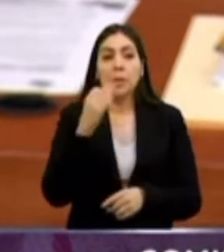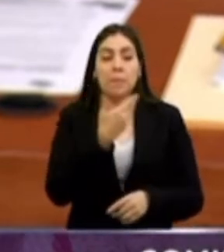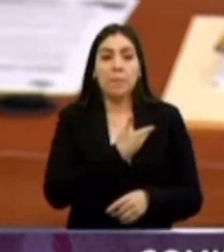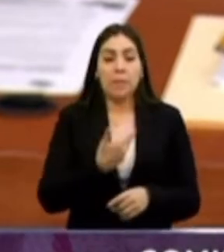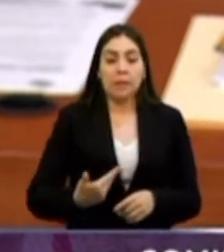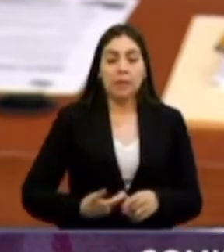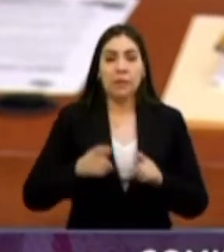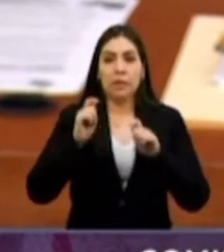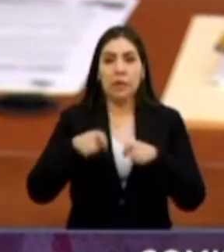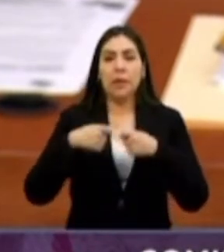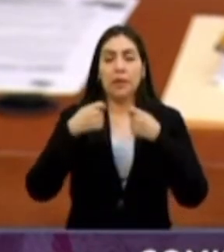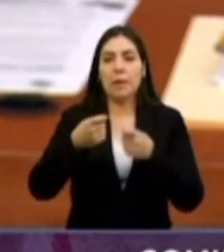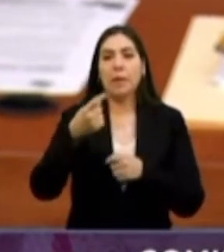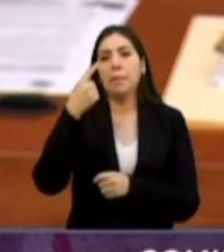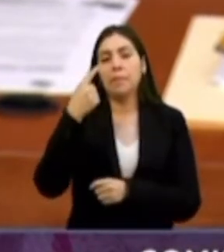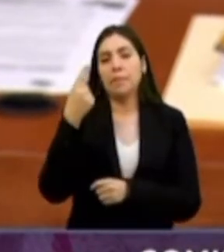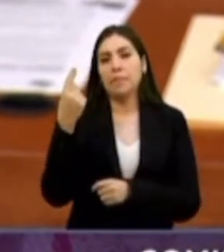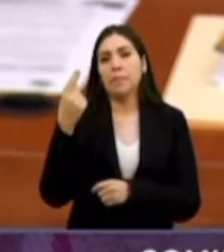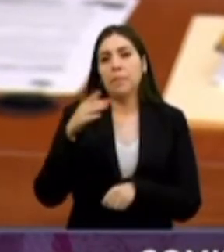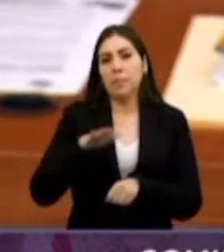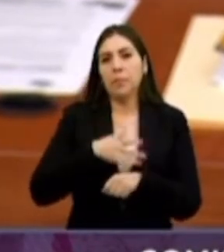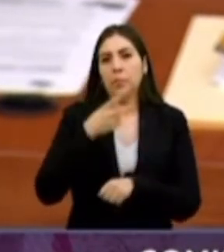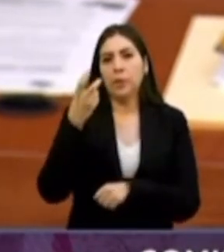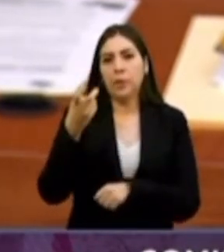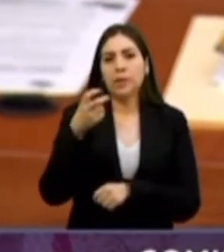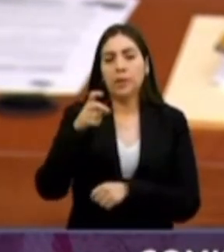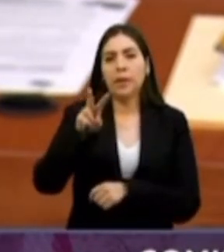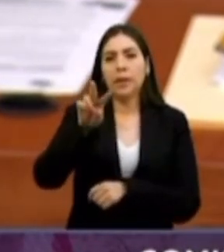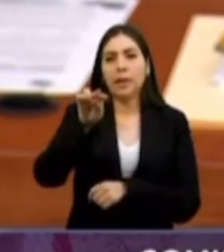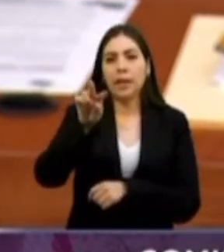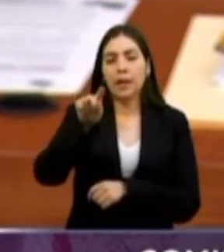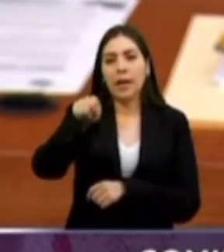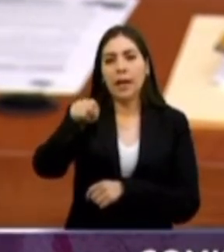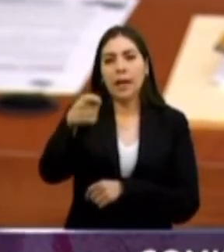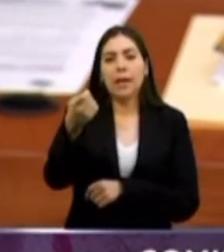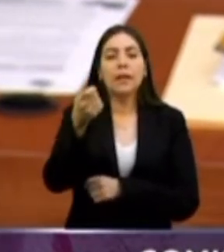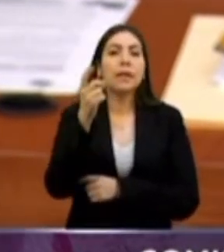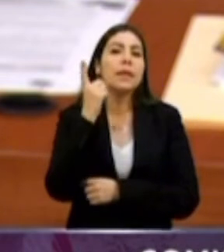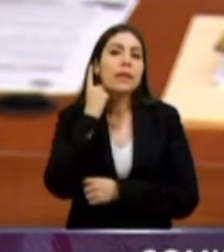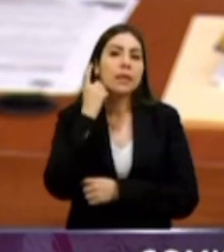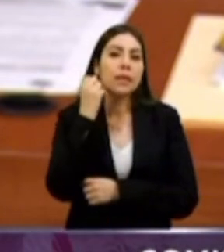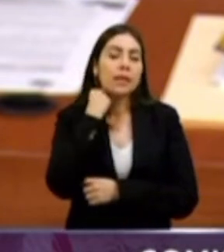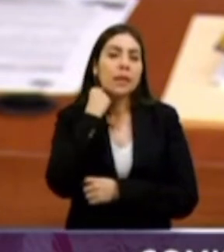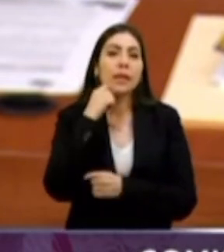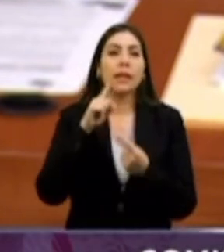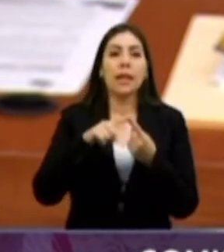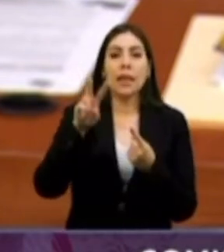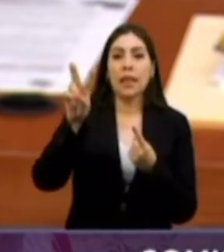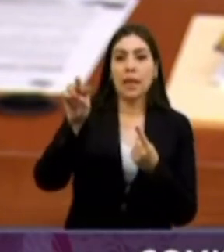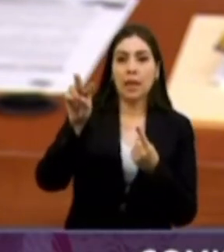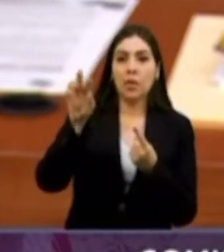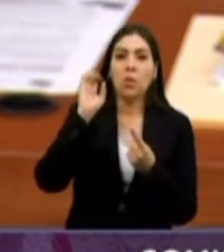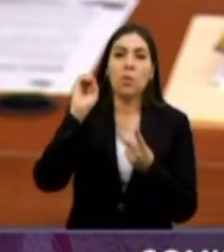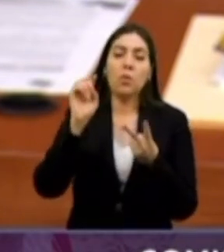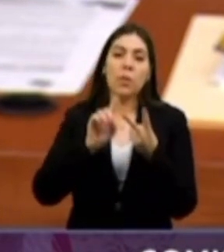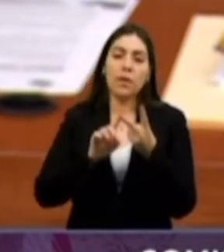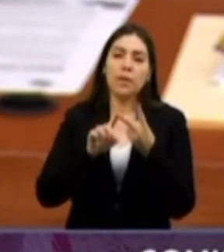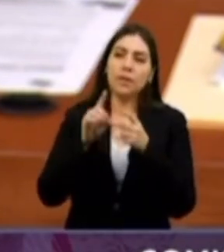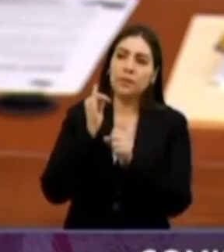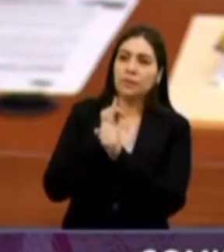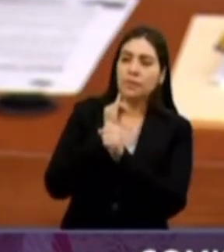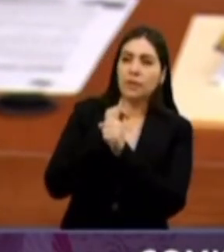Federal. Para ello, el canal del Congreso, tanto en televisión como en sus plataformas